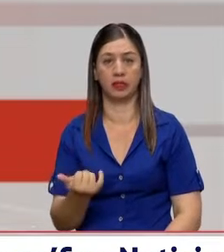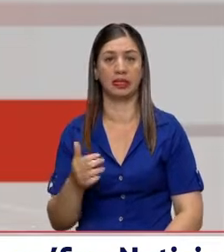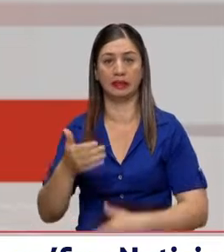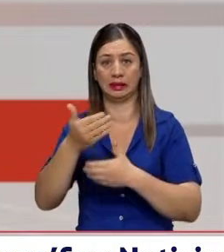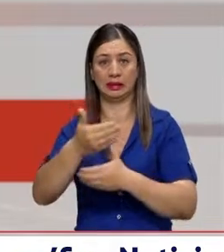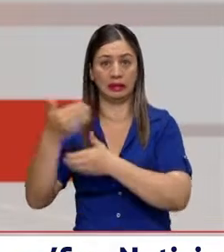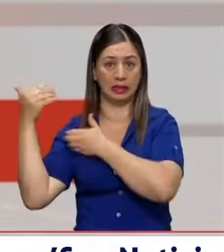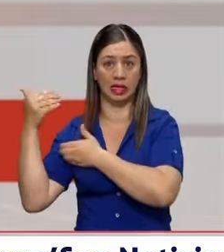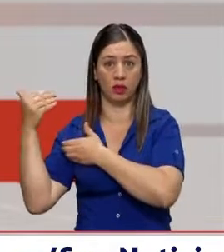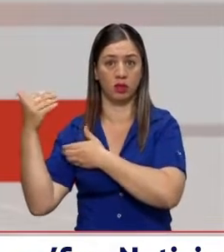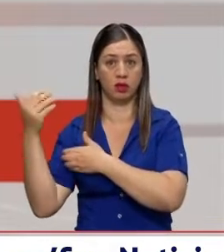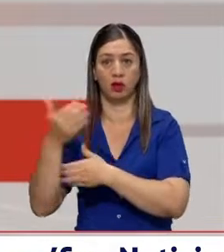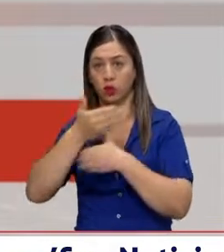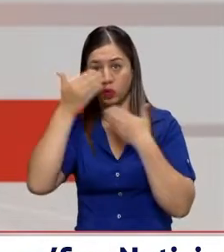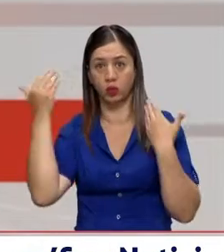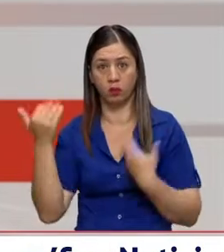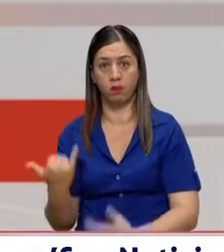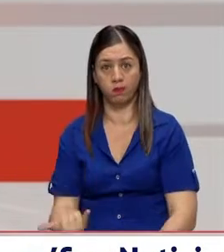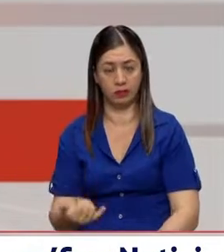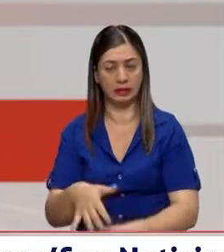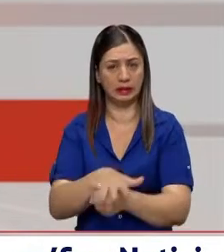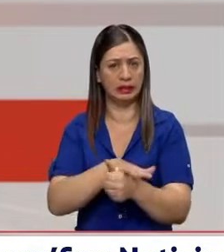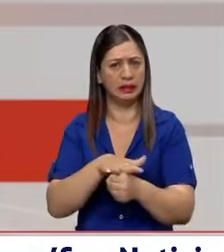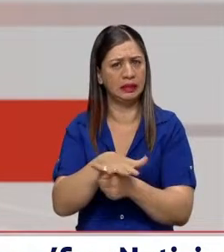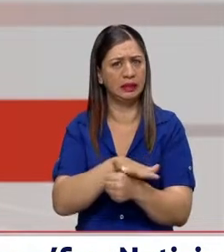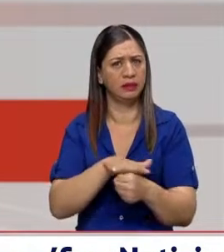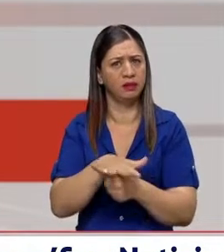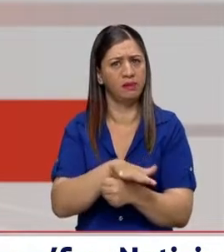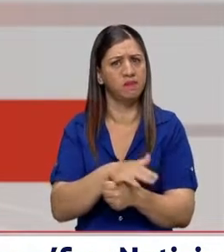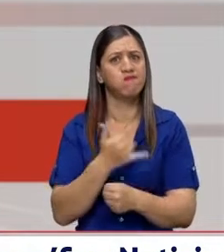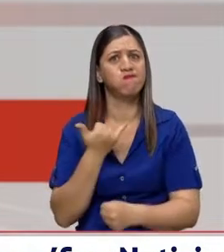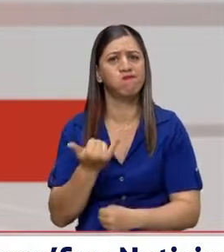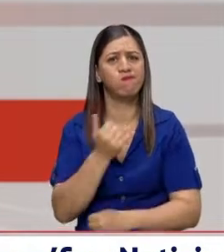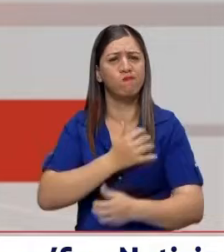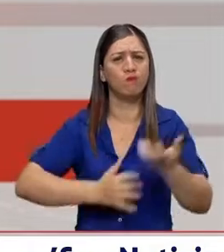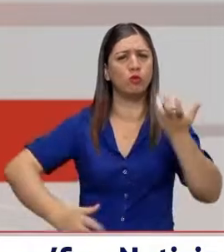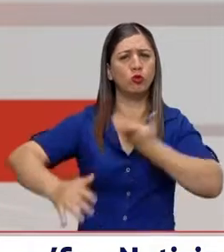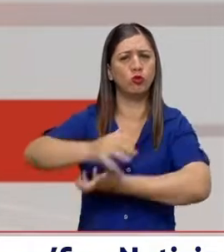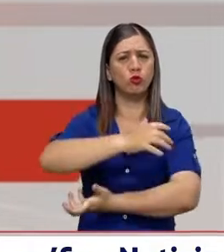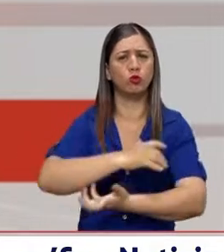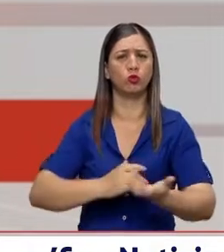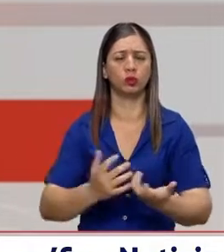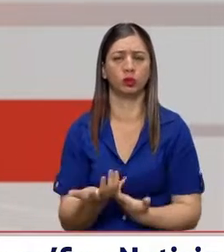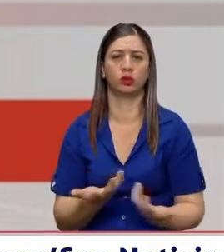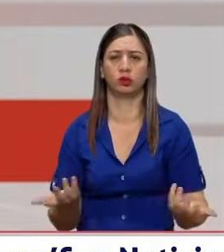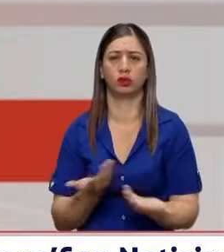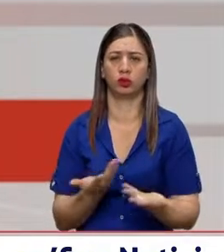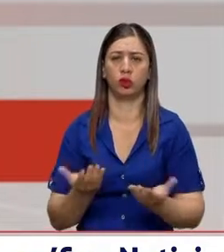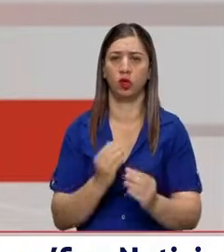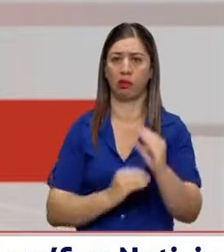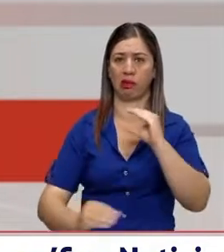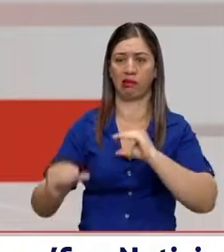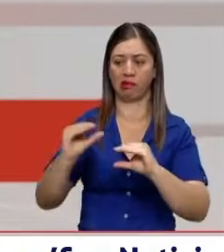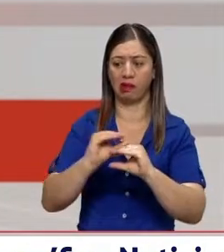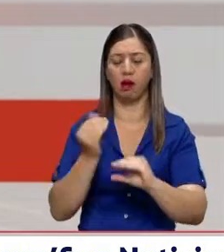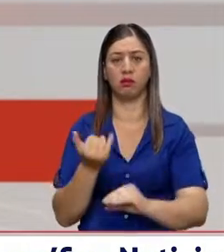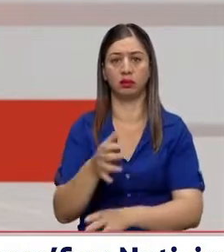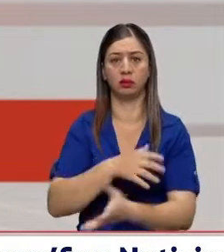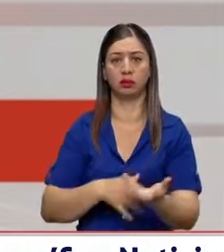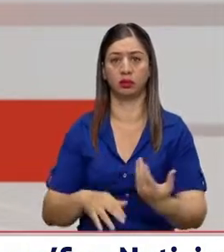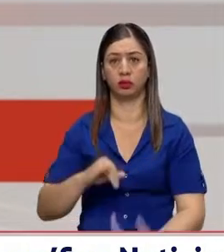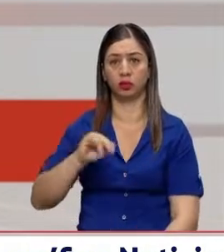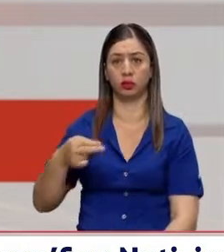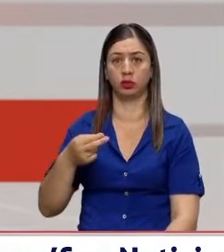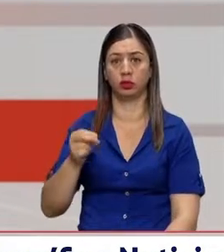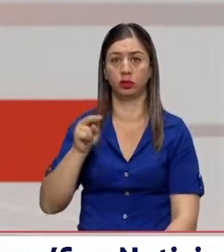grupo armado ilegal hacen parte de las situaciones que alteraron el orden público en las últimas horas en el departamento del Cauca. John Jairo